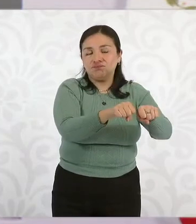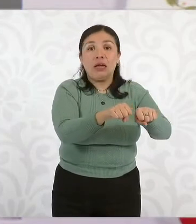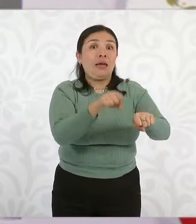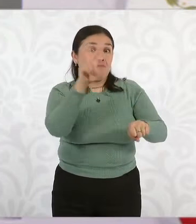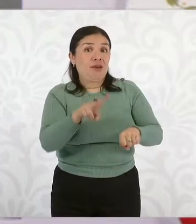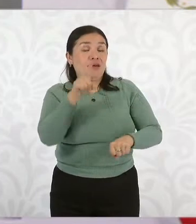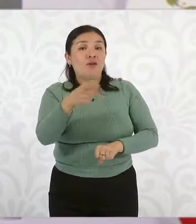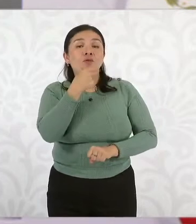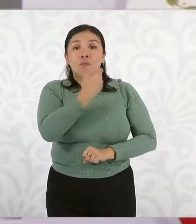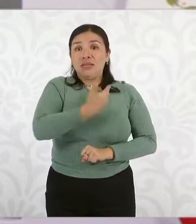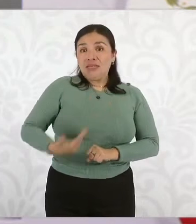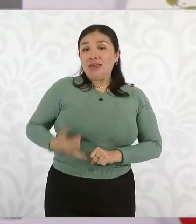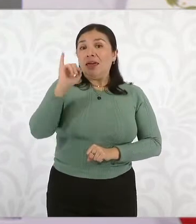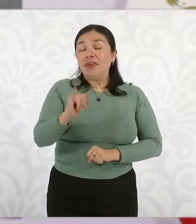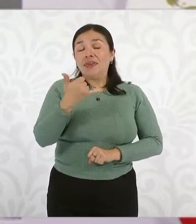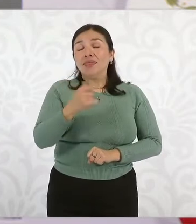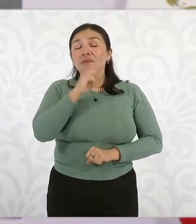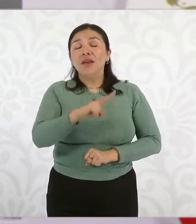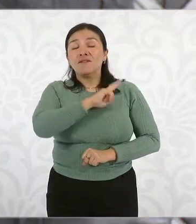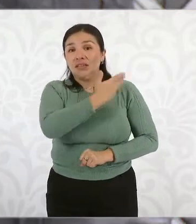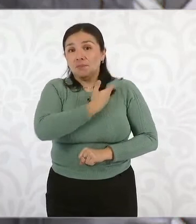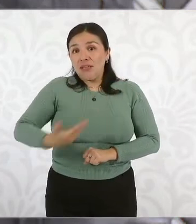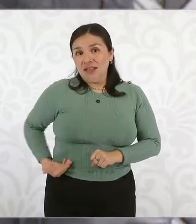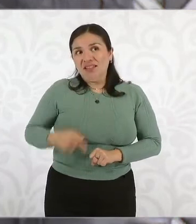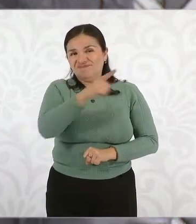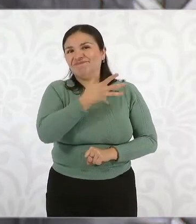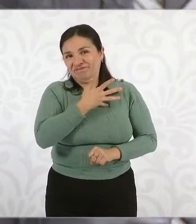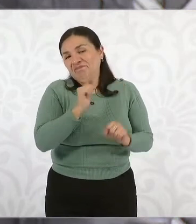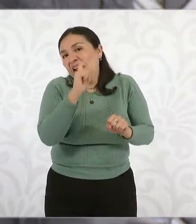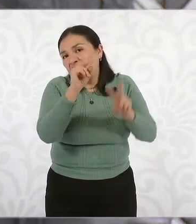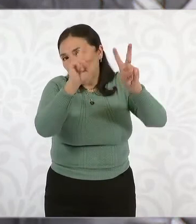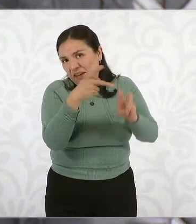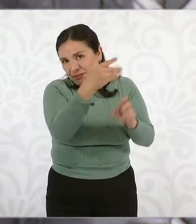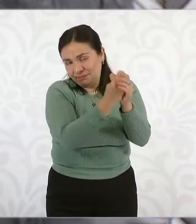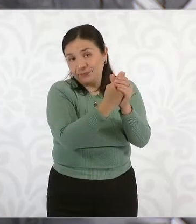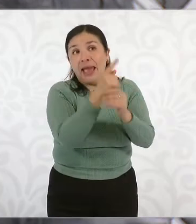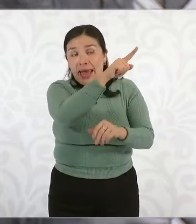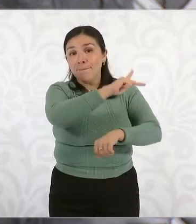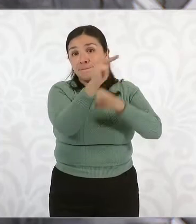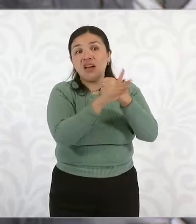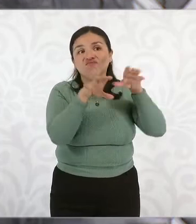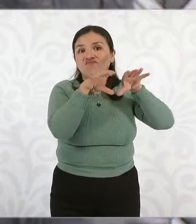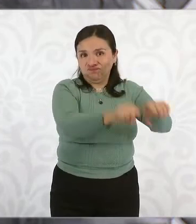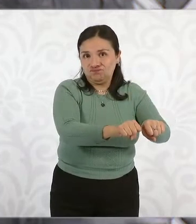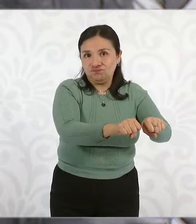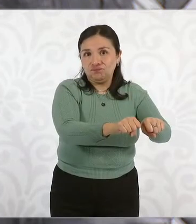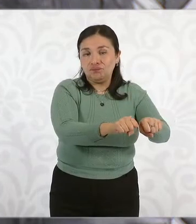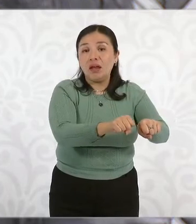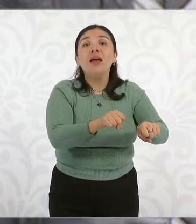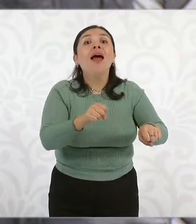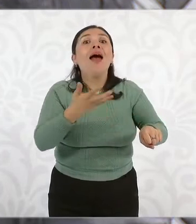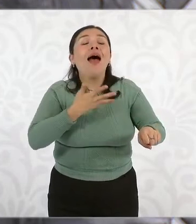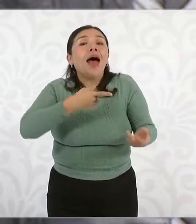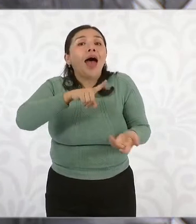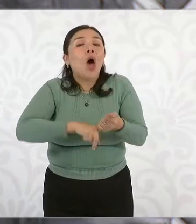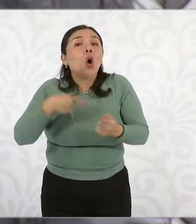el vicepresidente de Bolivia. Es detenido en Bolivia, denunciado por